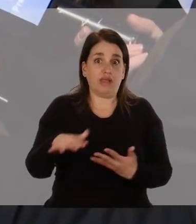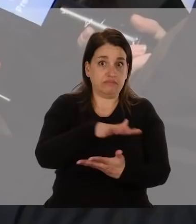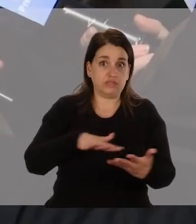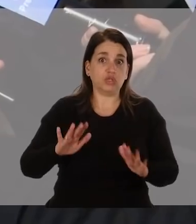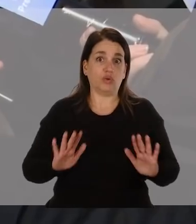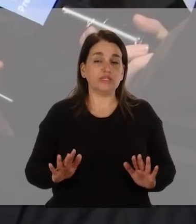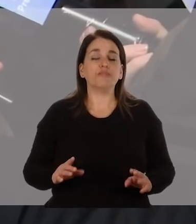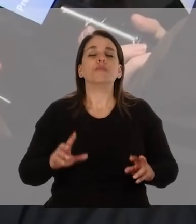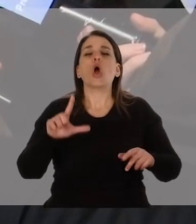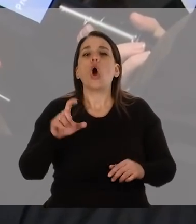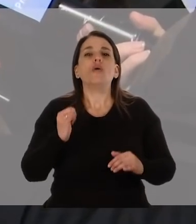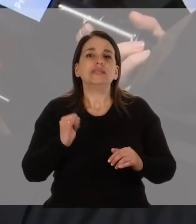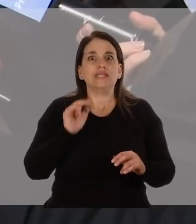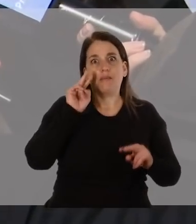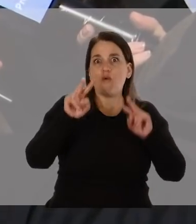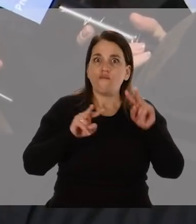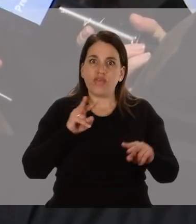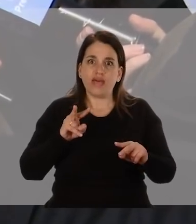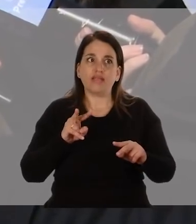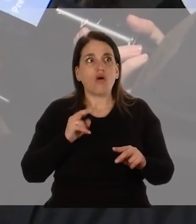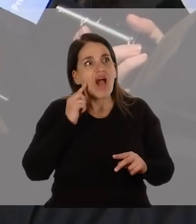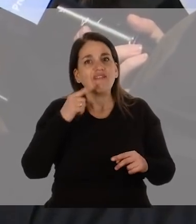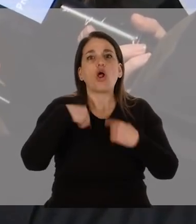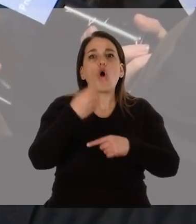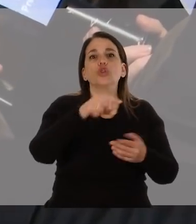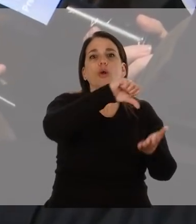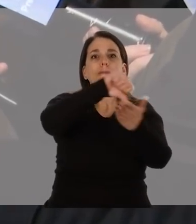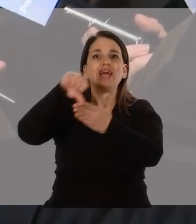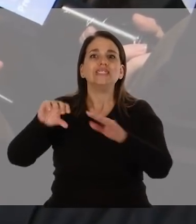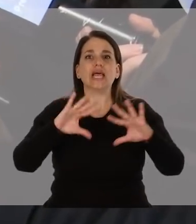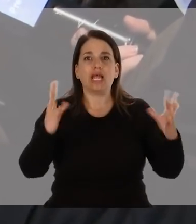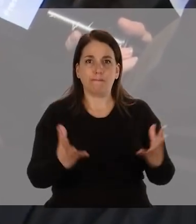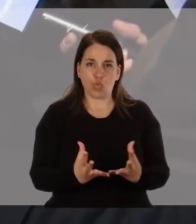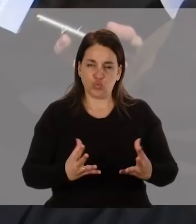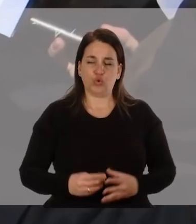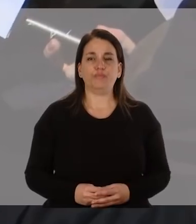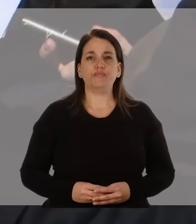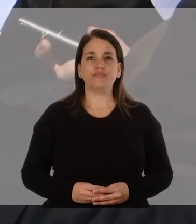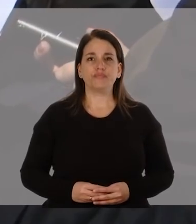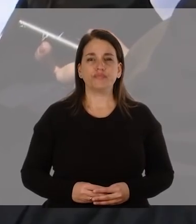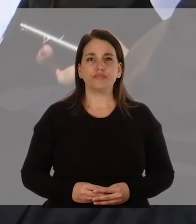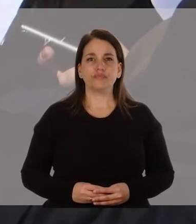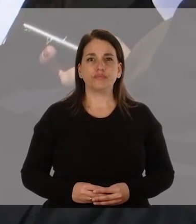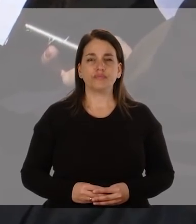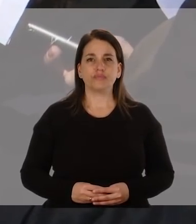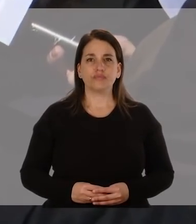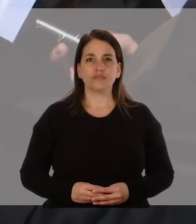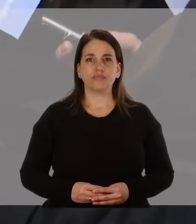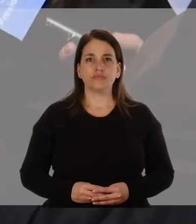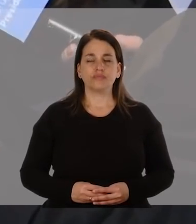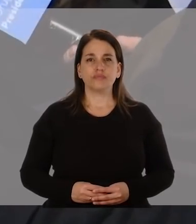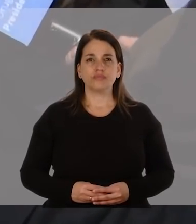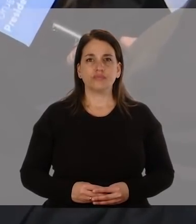bastante auspiciosos. Obviamente estamos mirando lo que pasa en otros países del mundo. 68 fiestas clandestinas iba a ser.